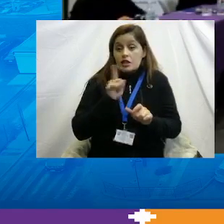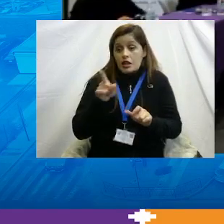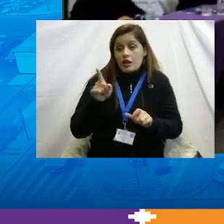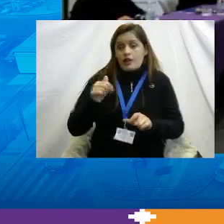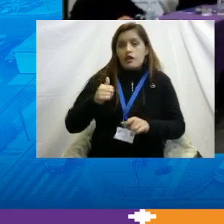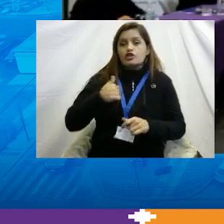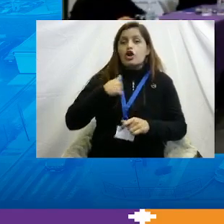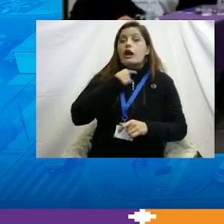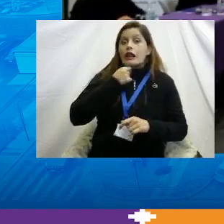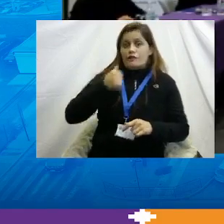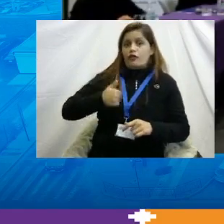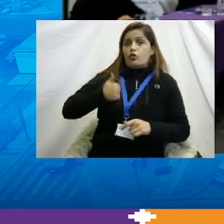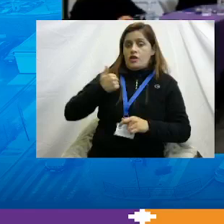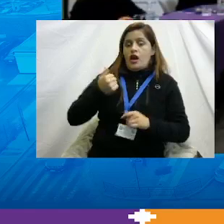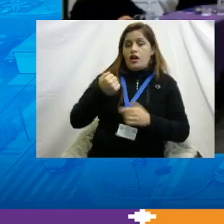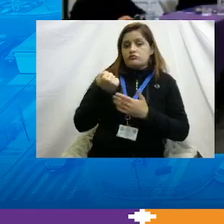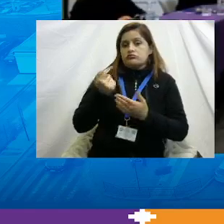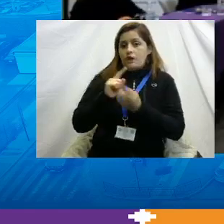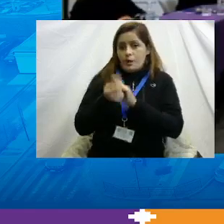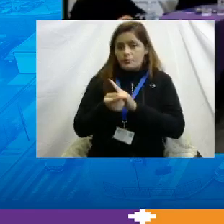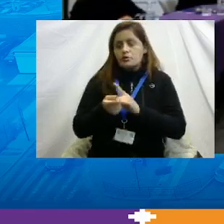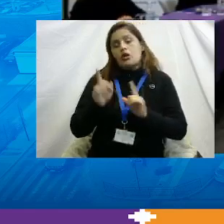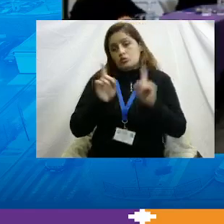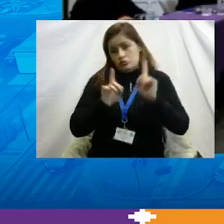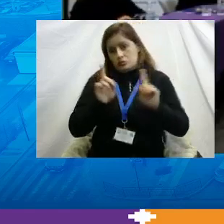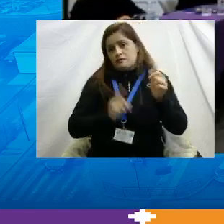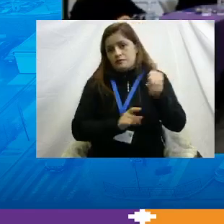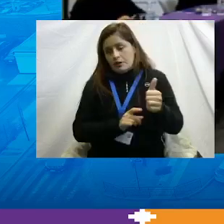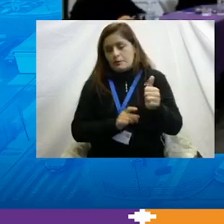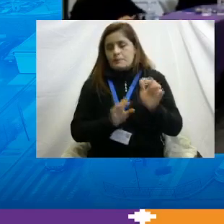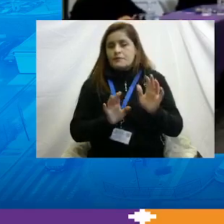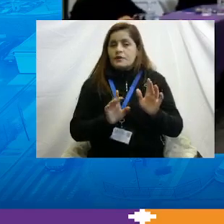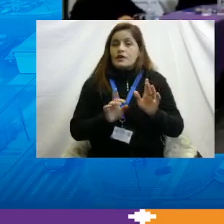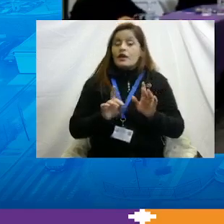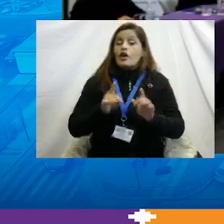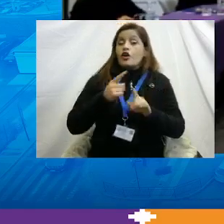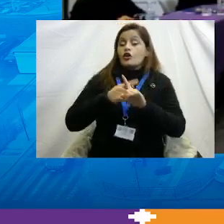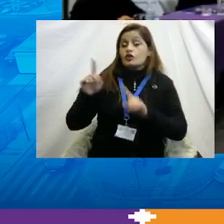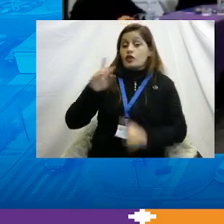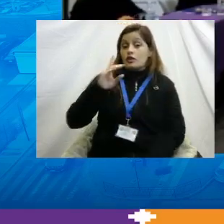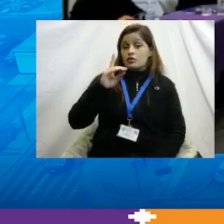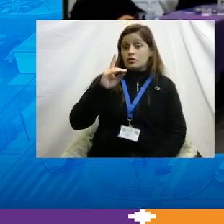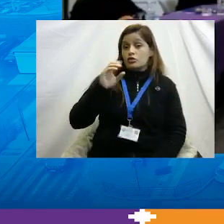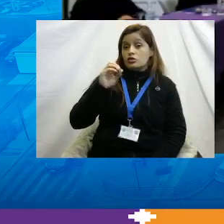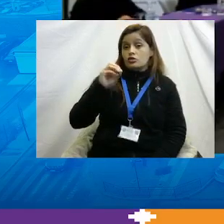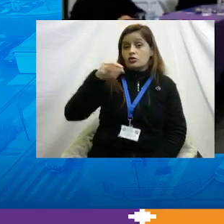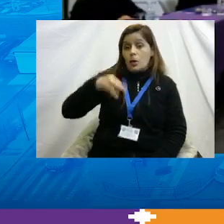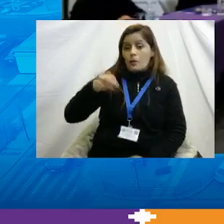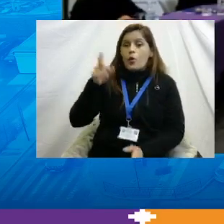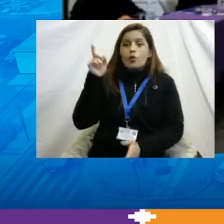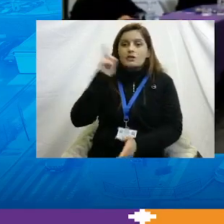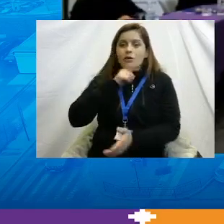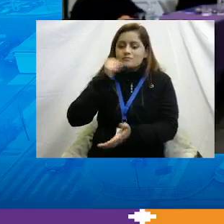ello. Y con respecto a la dirección de obras, a la recepción final,